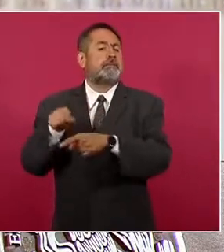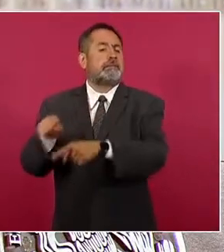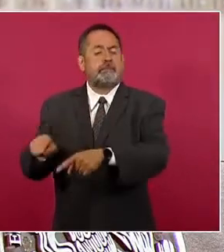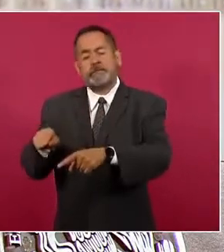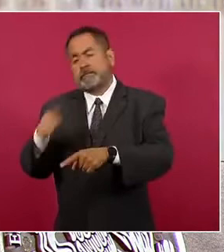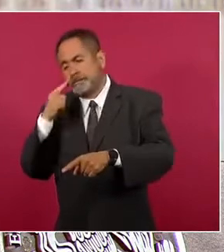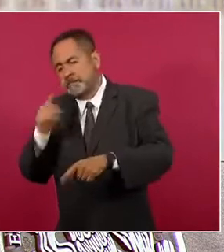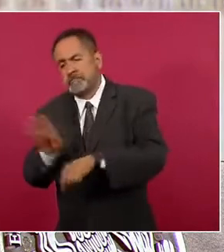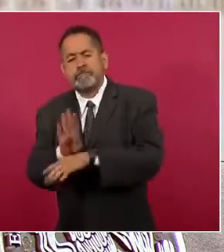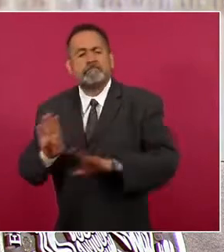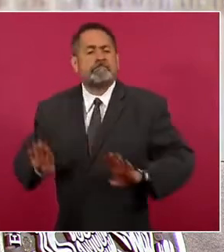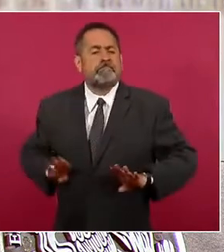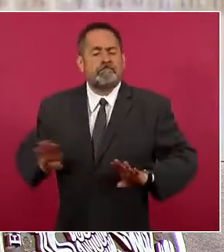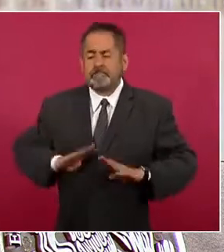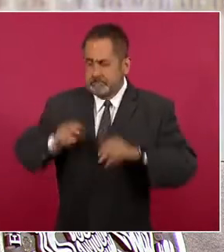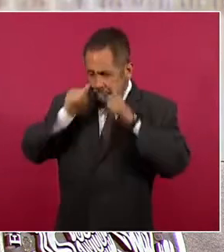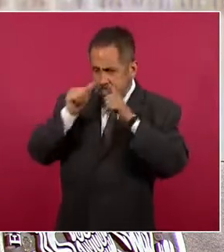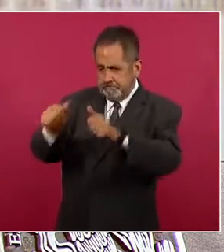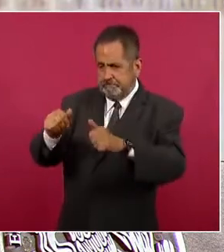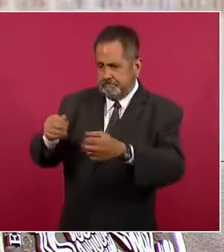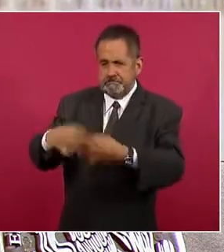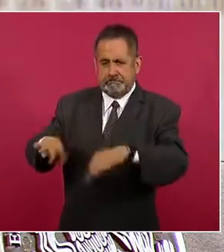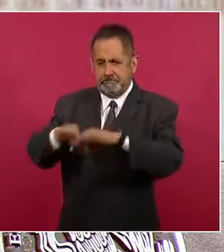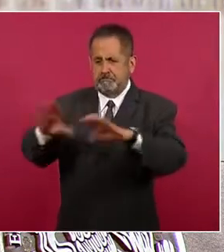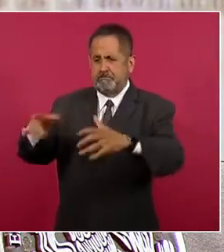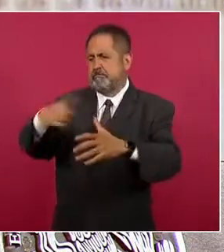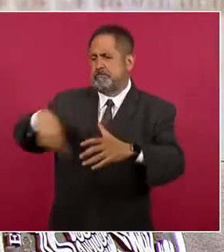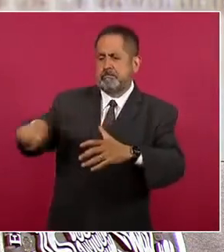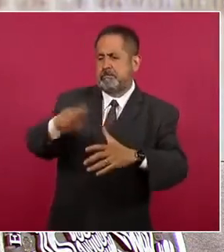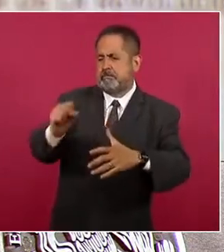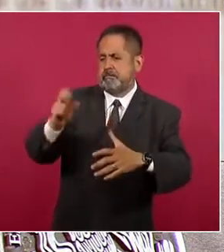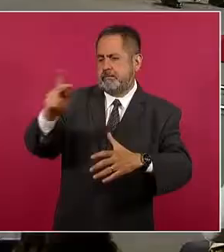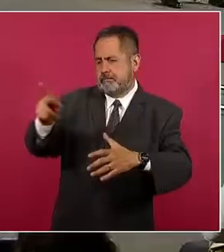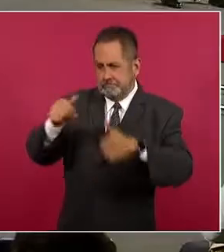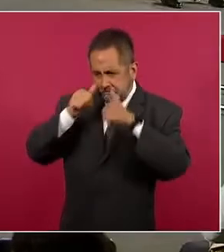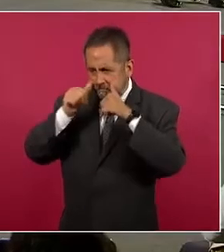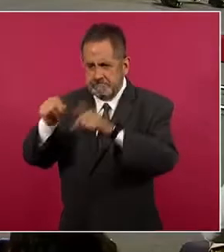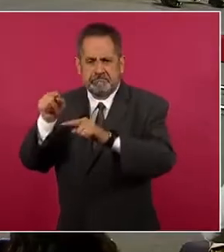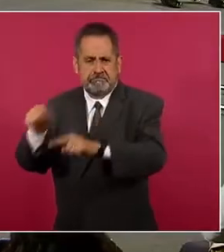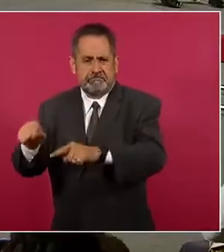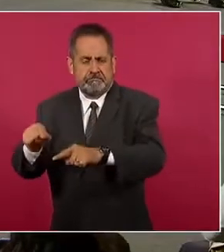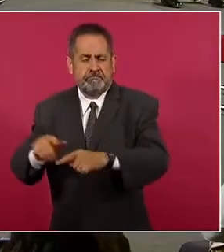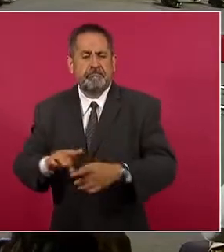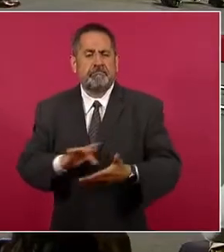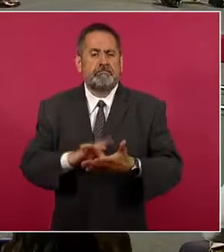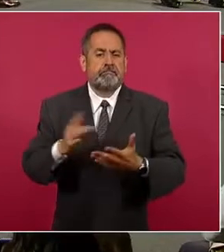en beneficios directos de los trabajadores de la educación. Muchas gracias.